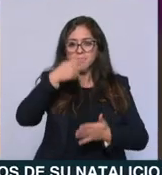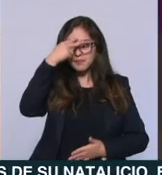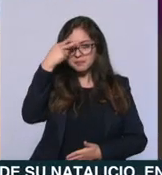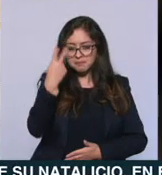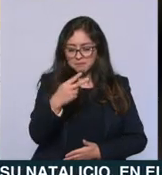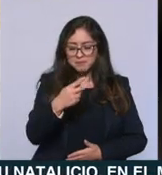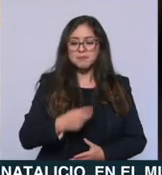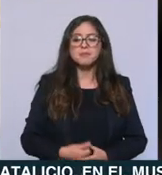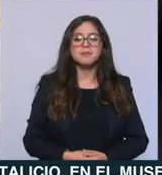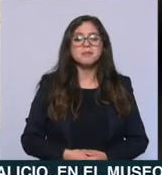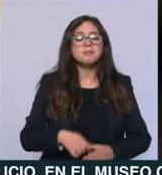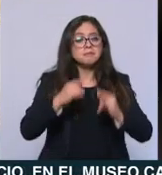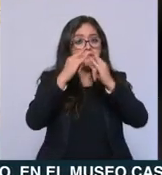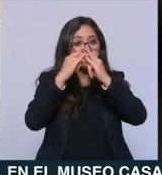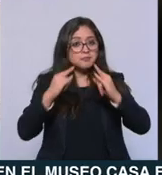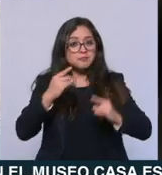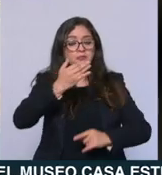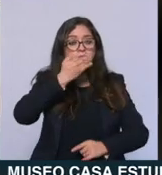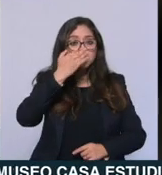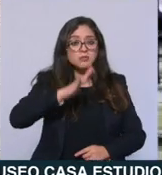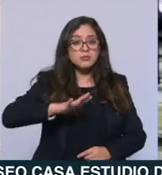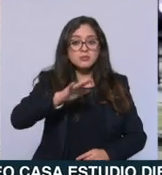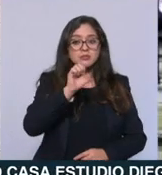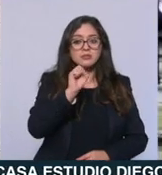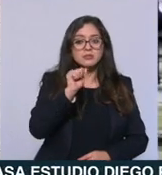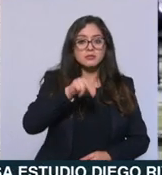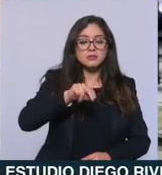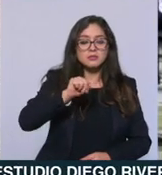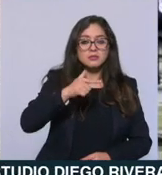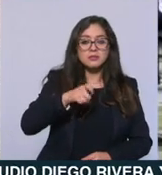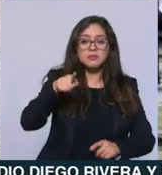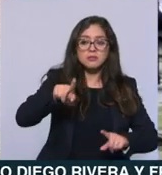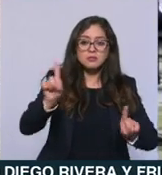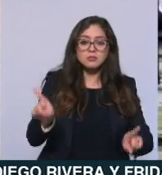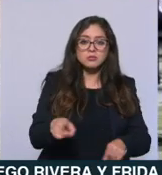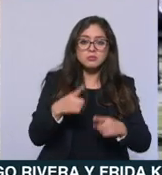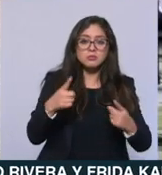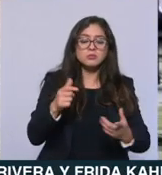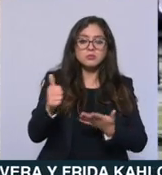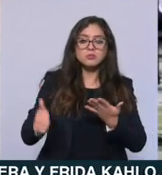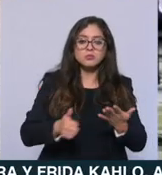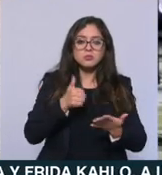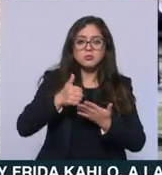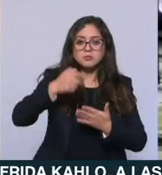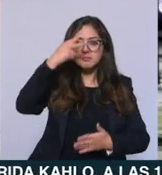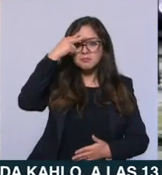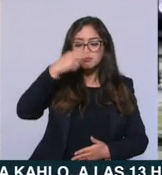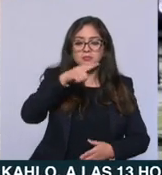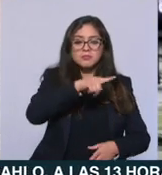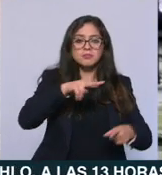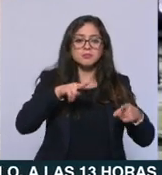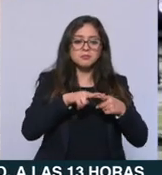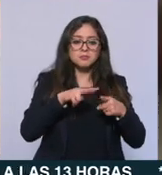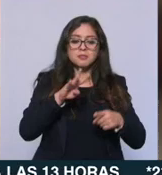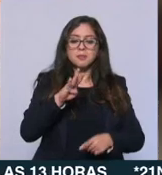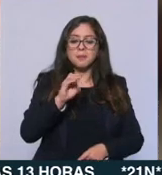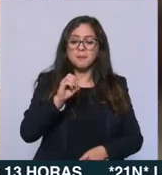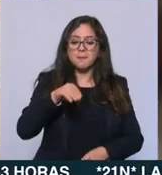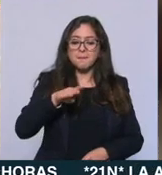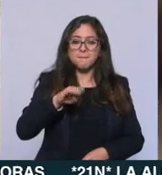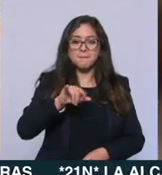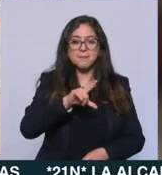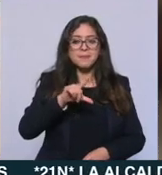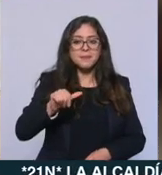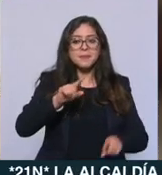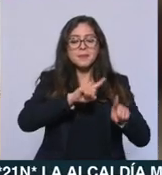En el marco de la Feria de las Flores de San Ángel, este sábado la orquesta típica de la Ciudad de México estará en el Parque de la Bombilla, que se llenará